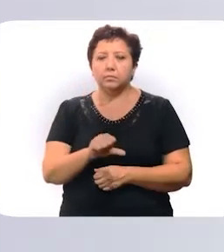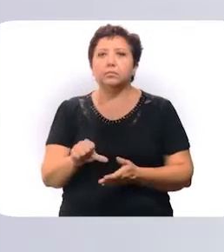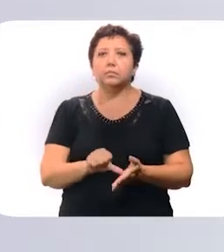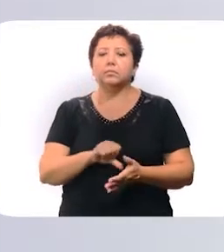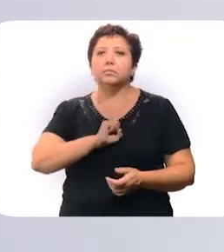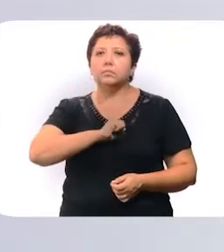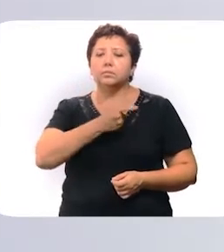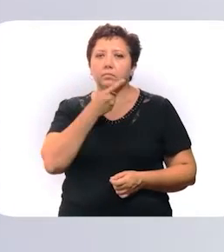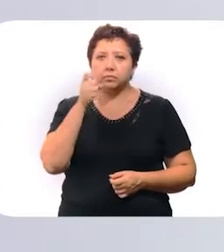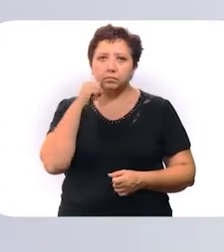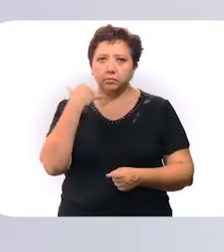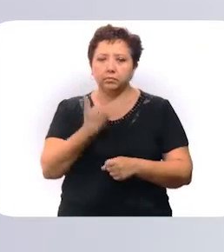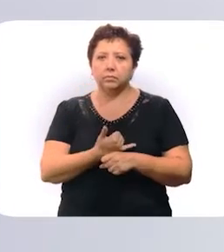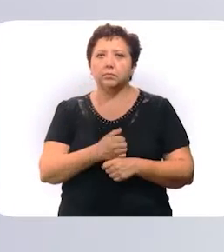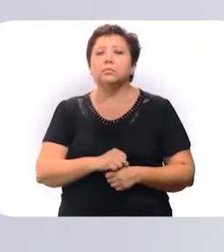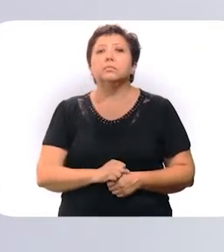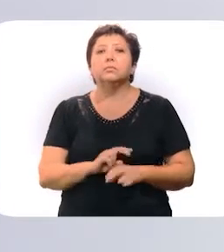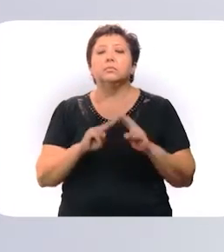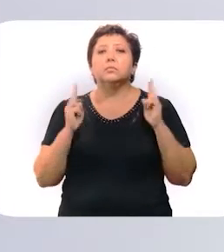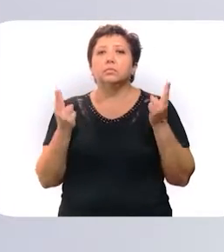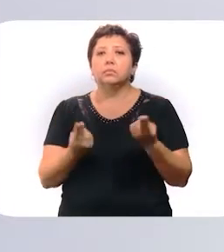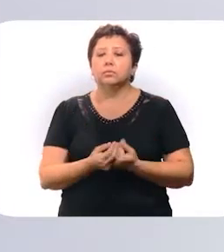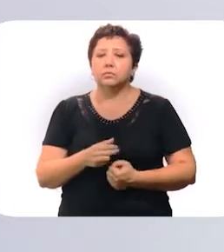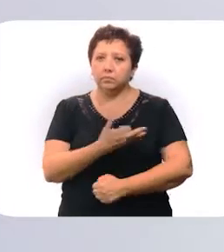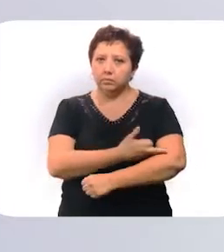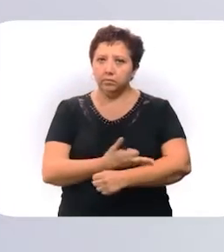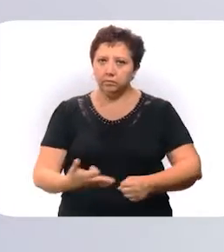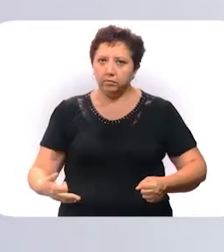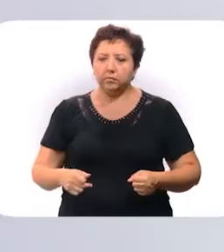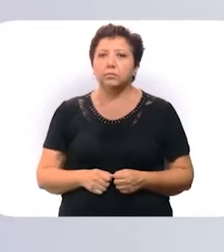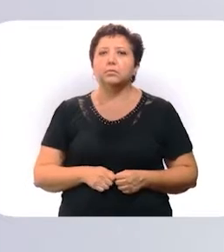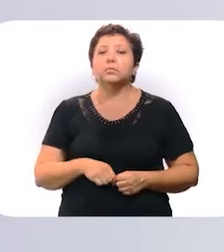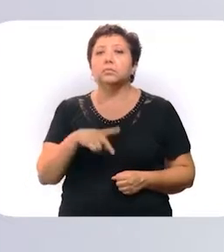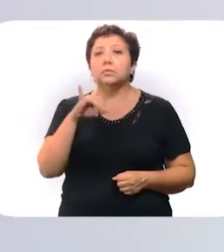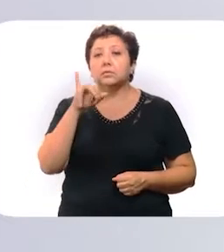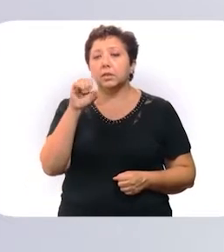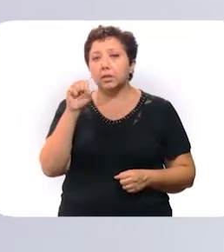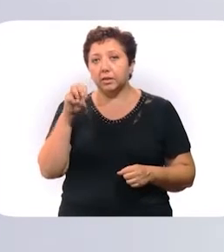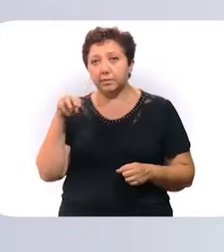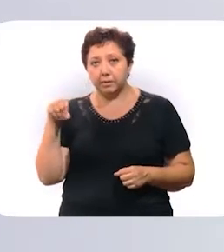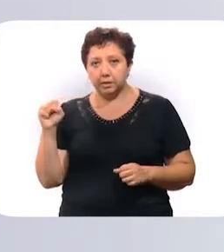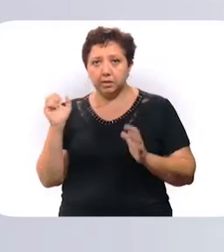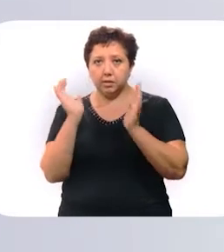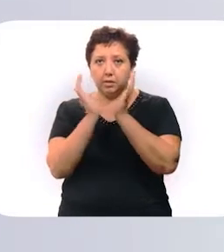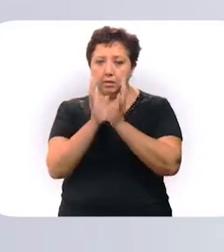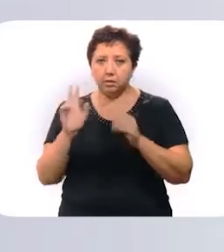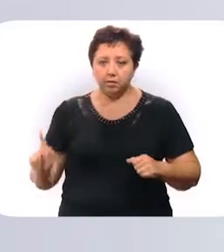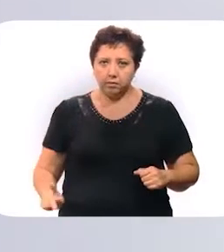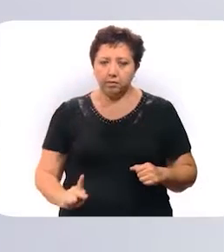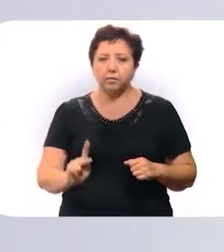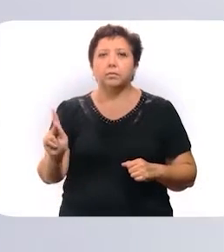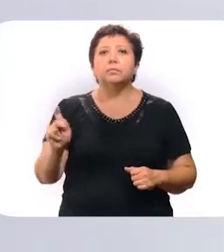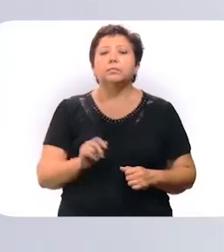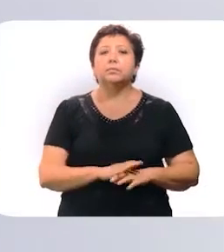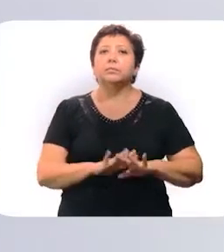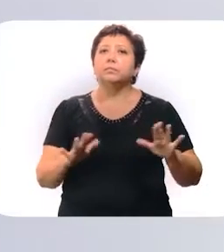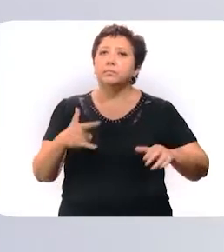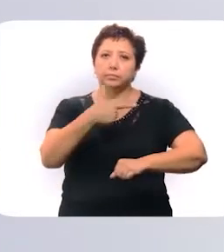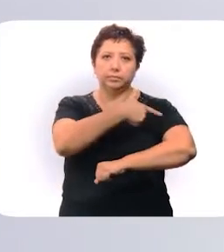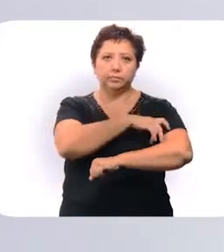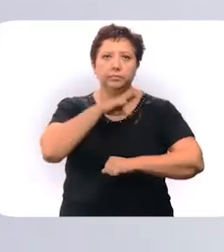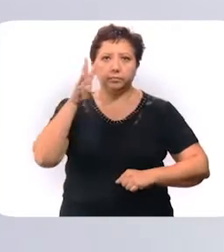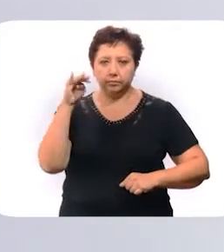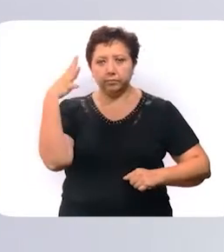de salud de la Secretaría de Salud y unidades médicas familiares del IMSS y del ISSSTE en el interior del estado. Ya se aplicó